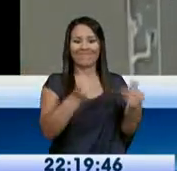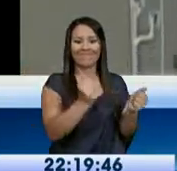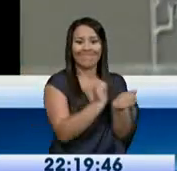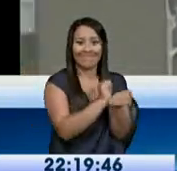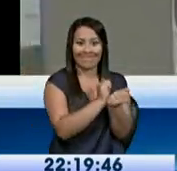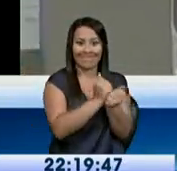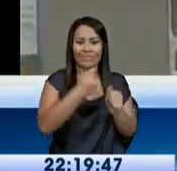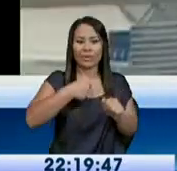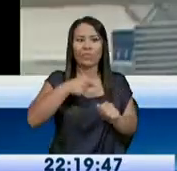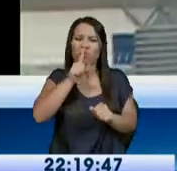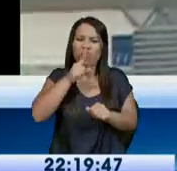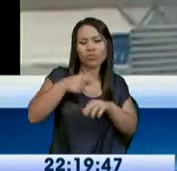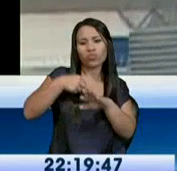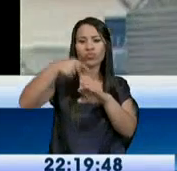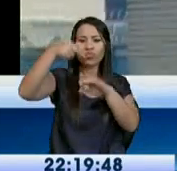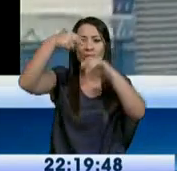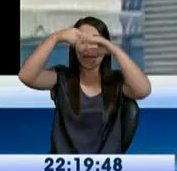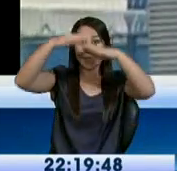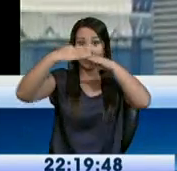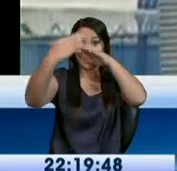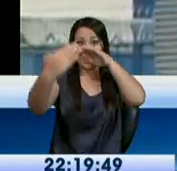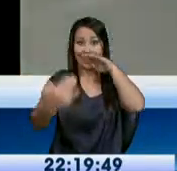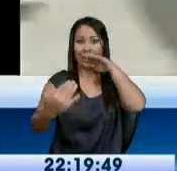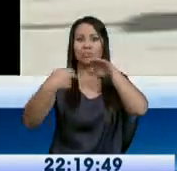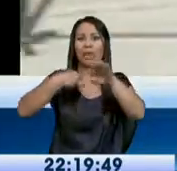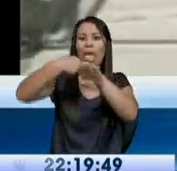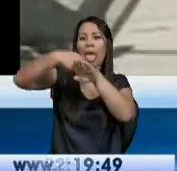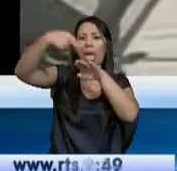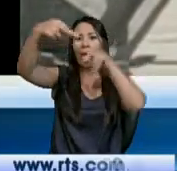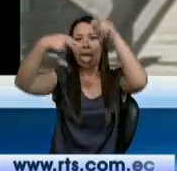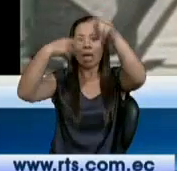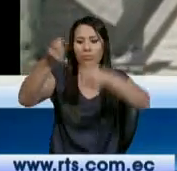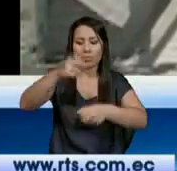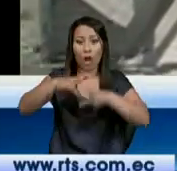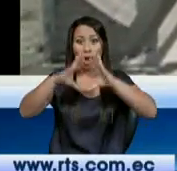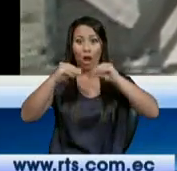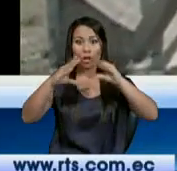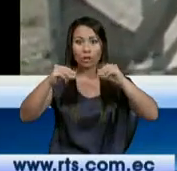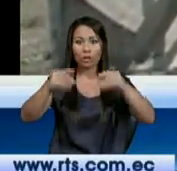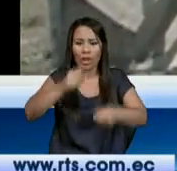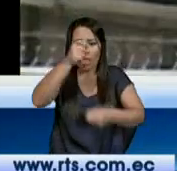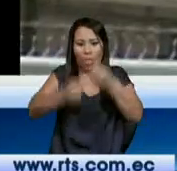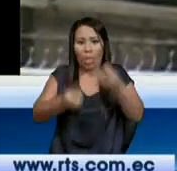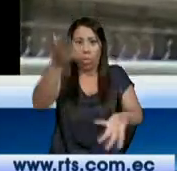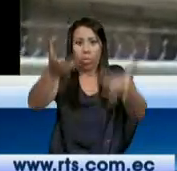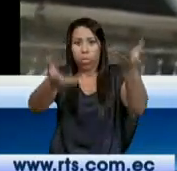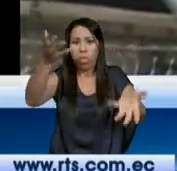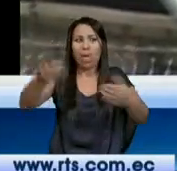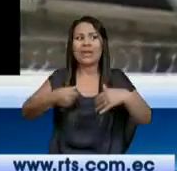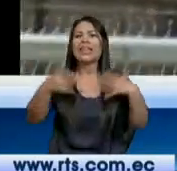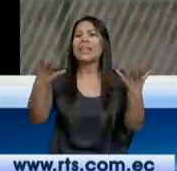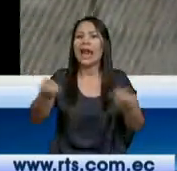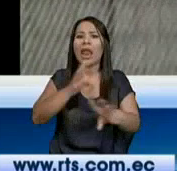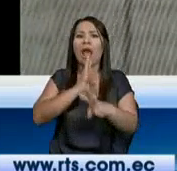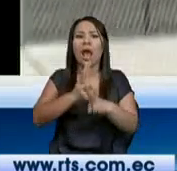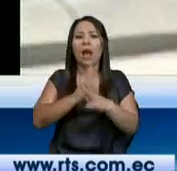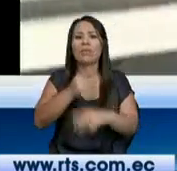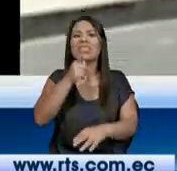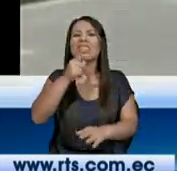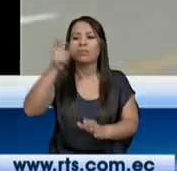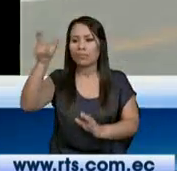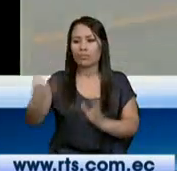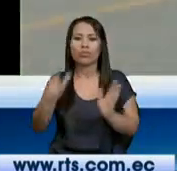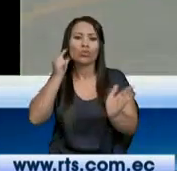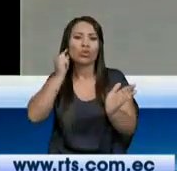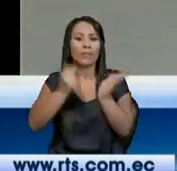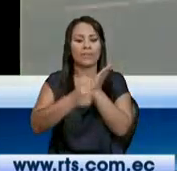tomaron las instalaciones. Muchos de ellos se subieron a los techos y quemaron colchones. La exigencia era hablar directamente con la ministra de